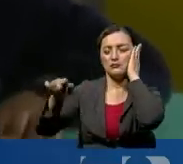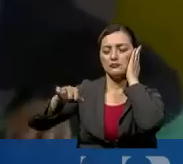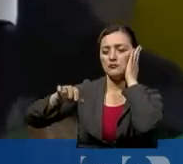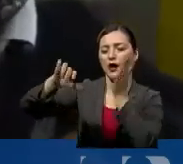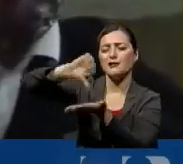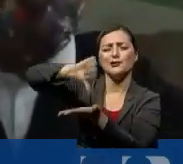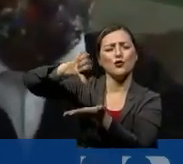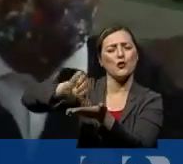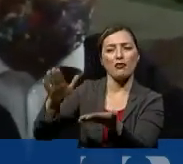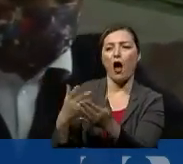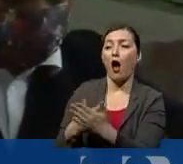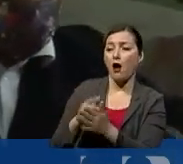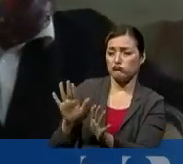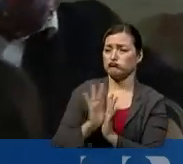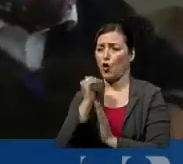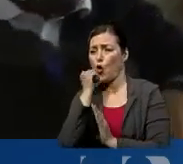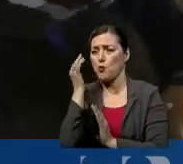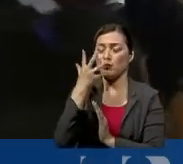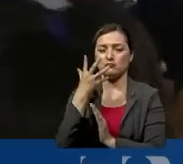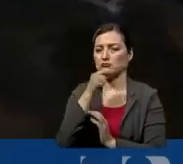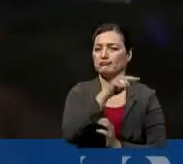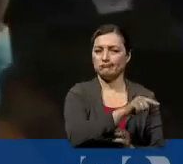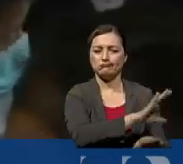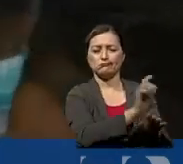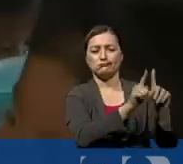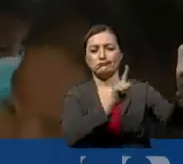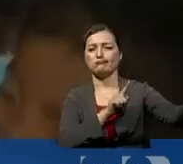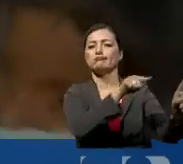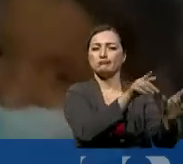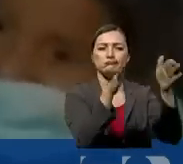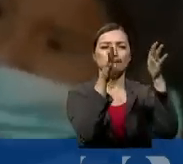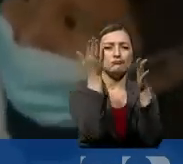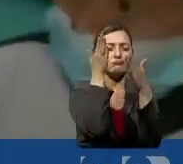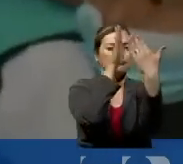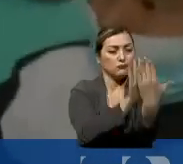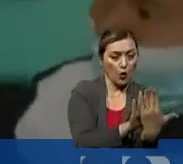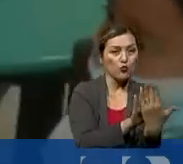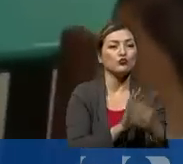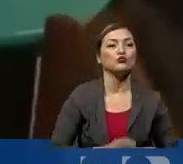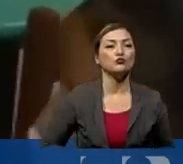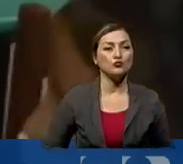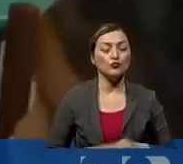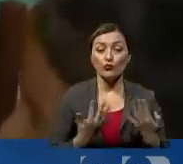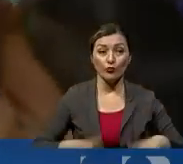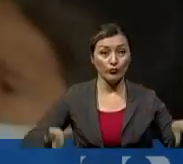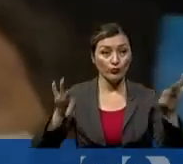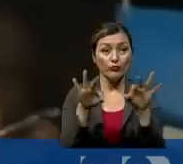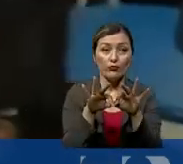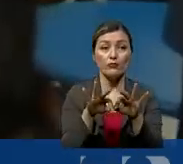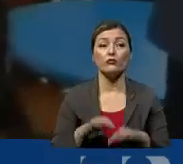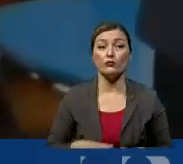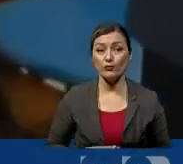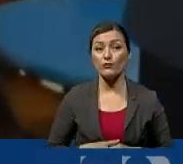unidades educativas urbanas, sino rural, y creo que la presencia del alcalde determina justamente la importancia que tenemos